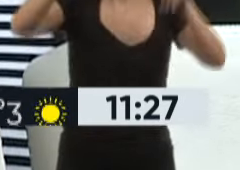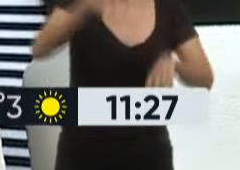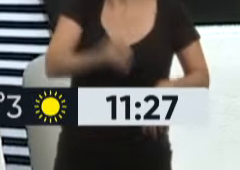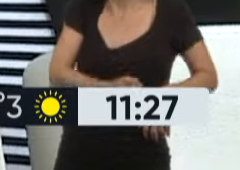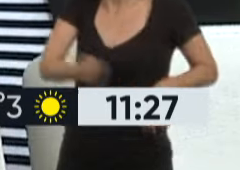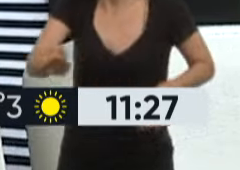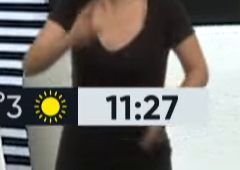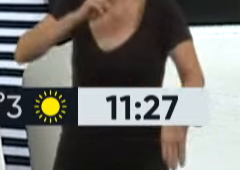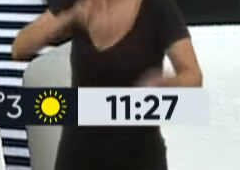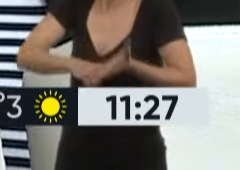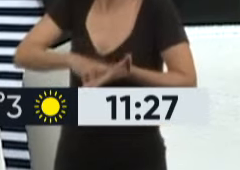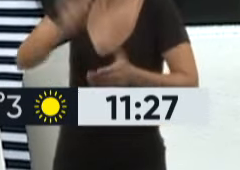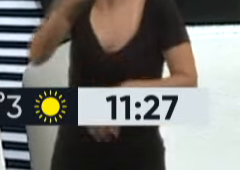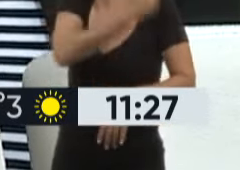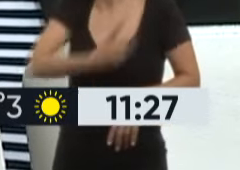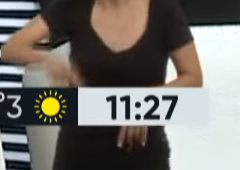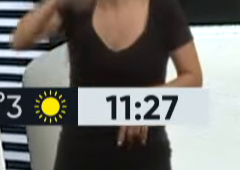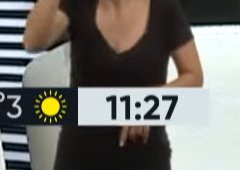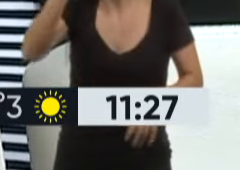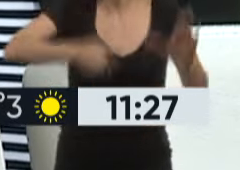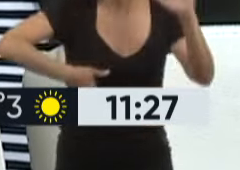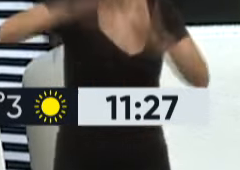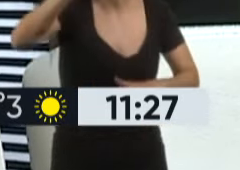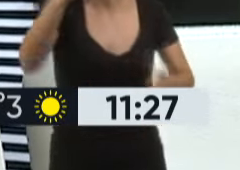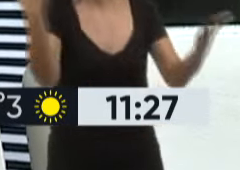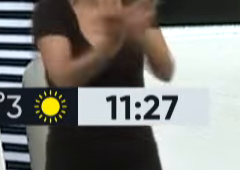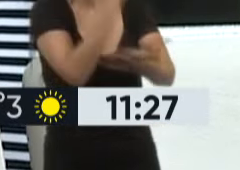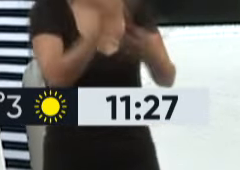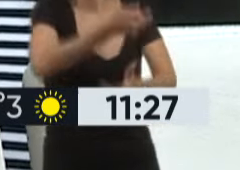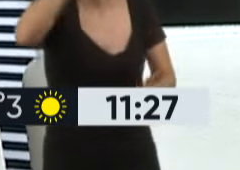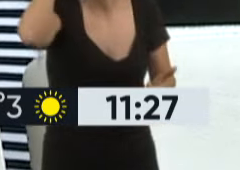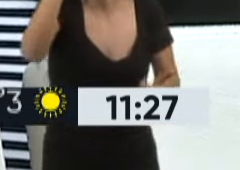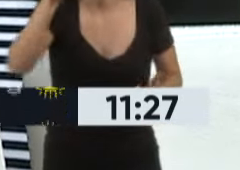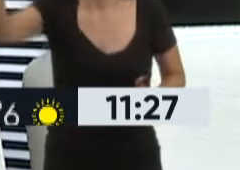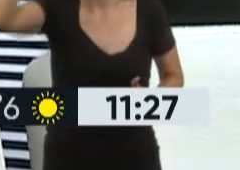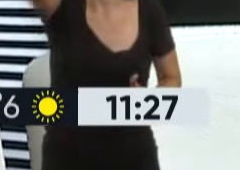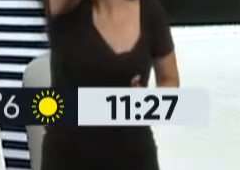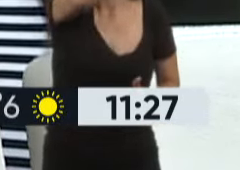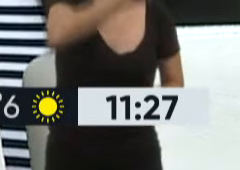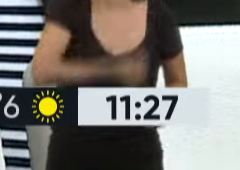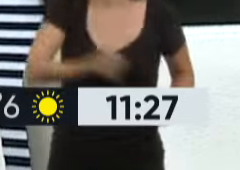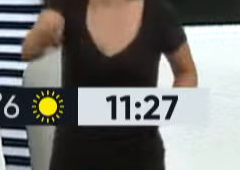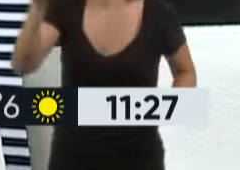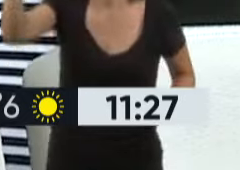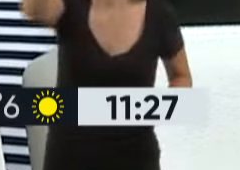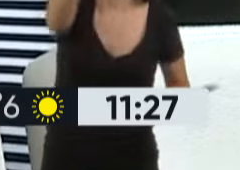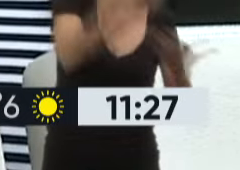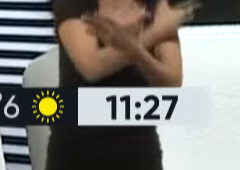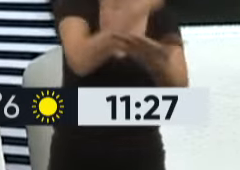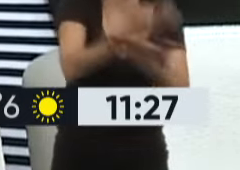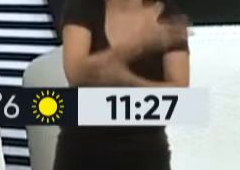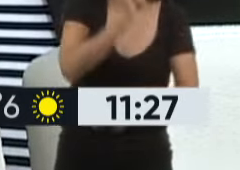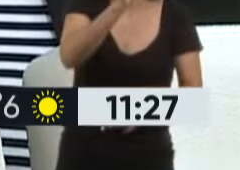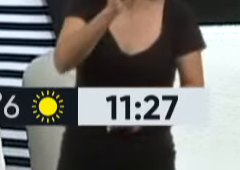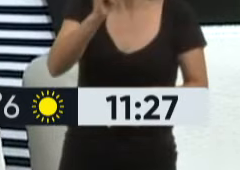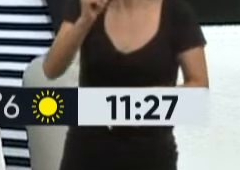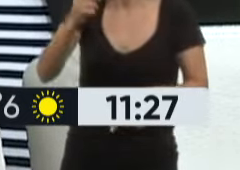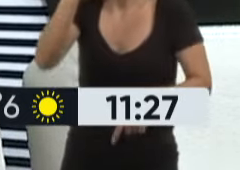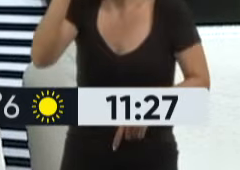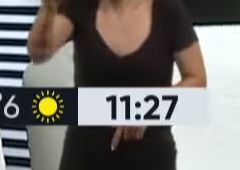hizo el Gobierno recayó sobre las provincias y en cambio lo que aumentaron